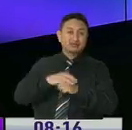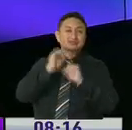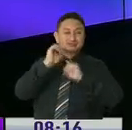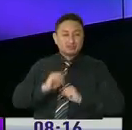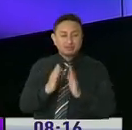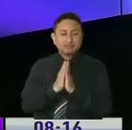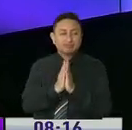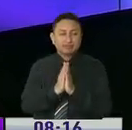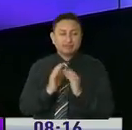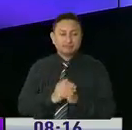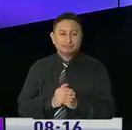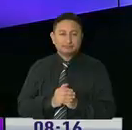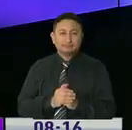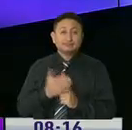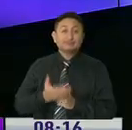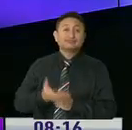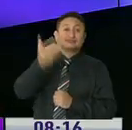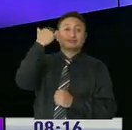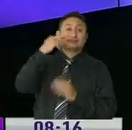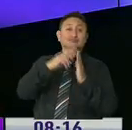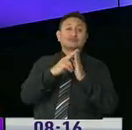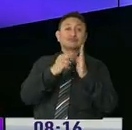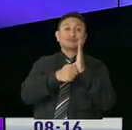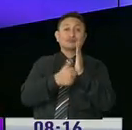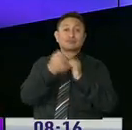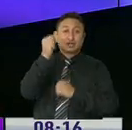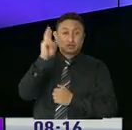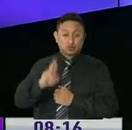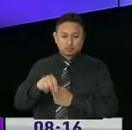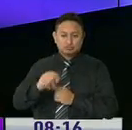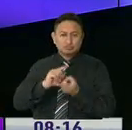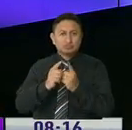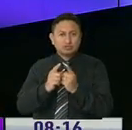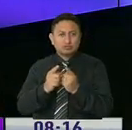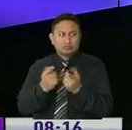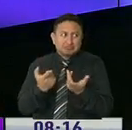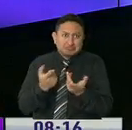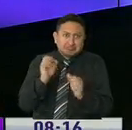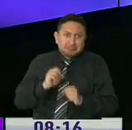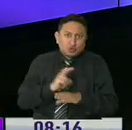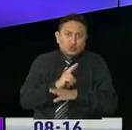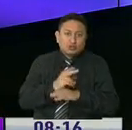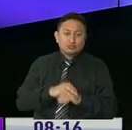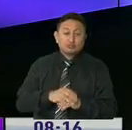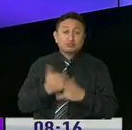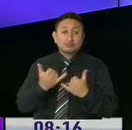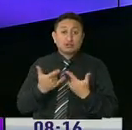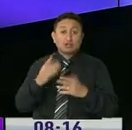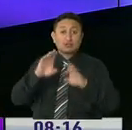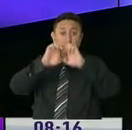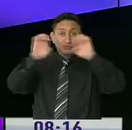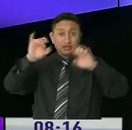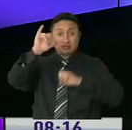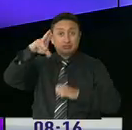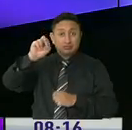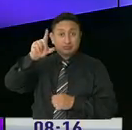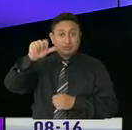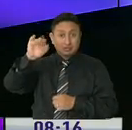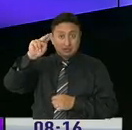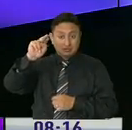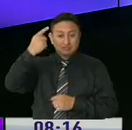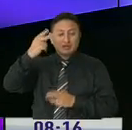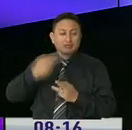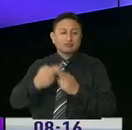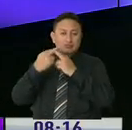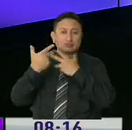venido solicitando, que el antiguo Registro Civil del Sur se convierta en algo útil. Hoy ya Inmobiliar se ha hecho cargo, supuestamente